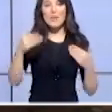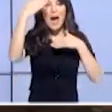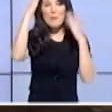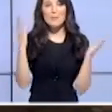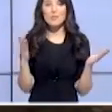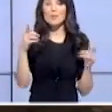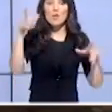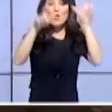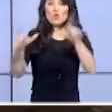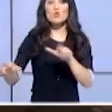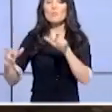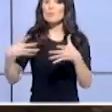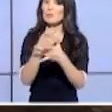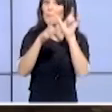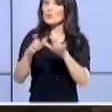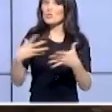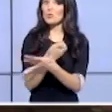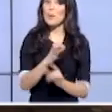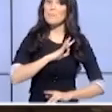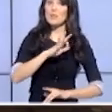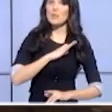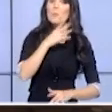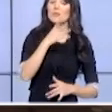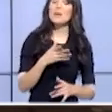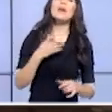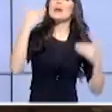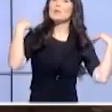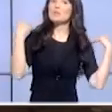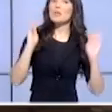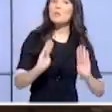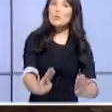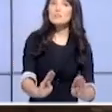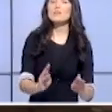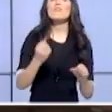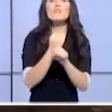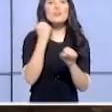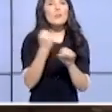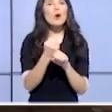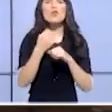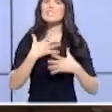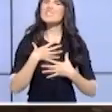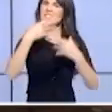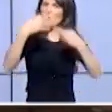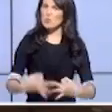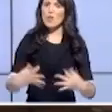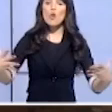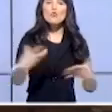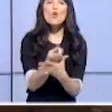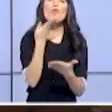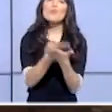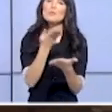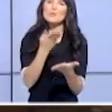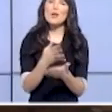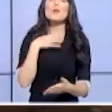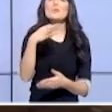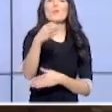admiración que merecéis porque con vuestra responsabilidad trabajo y determinación habéis demostrado